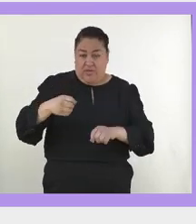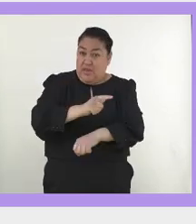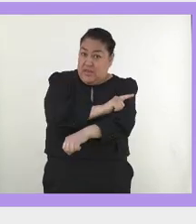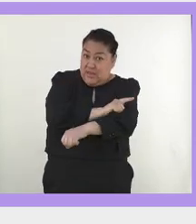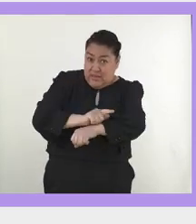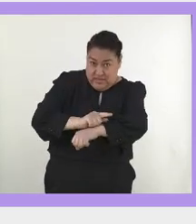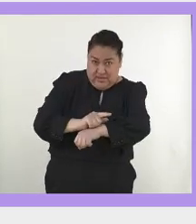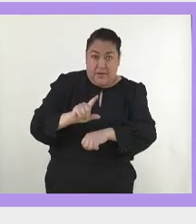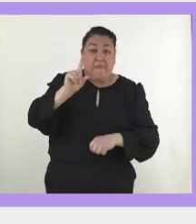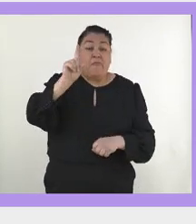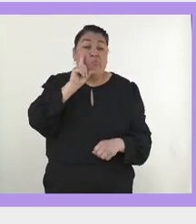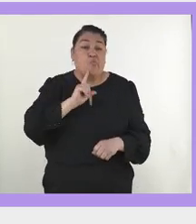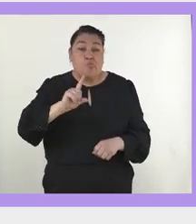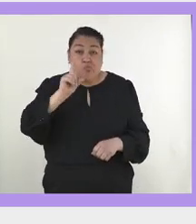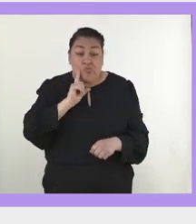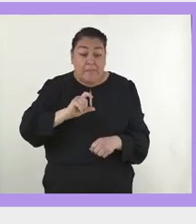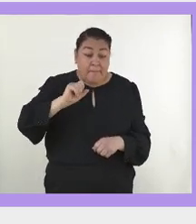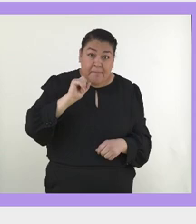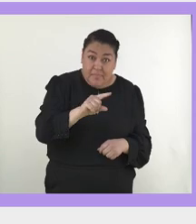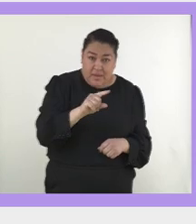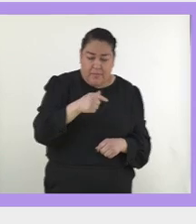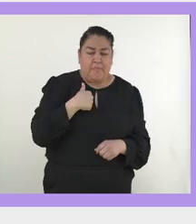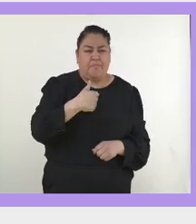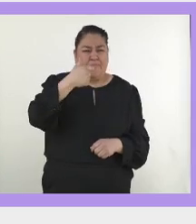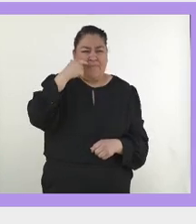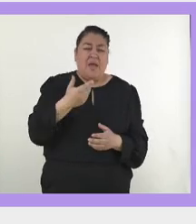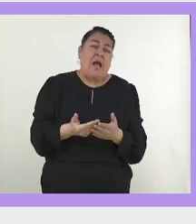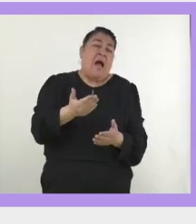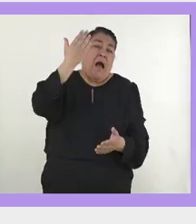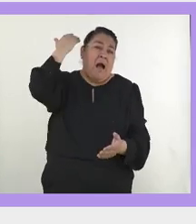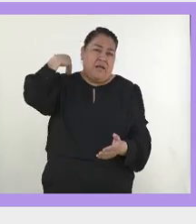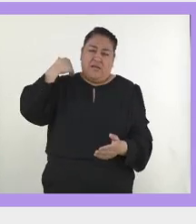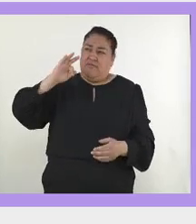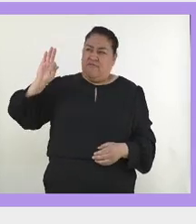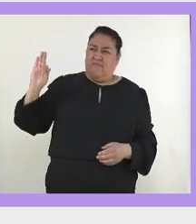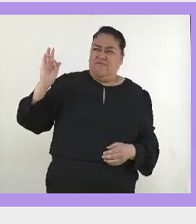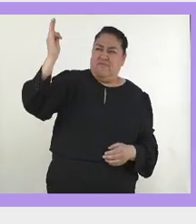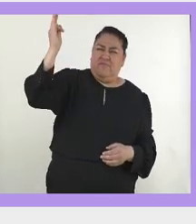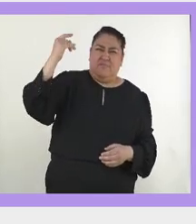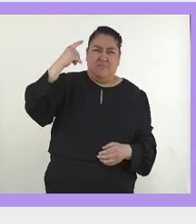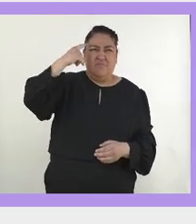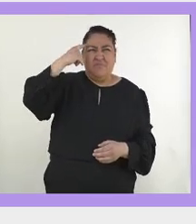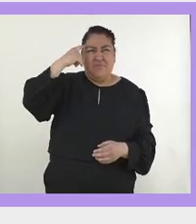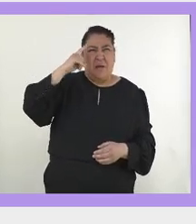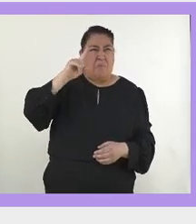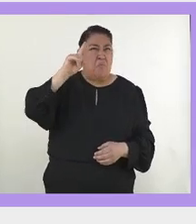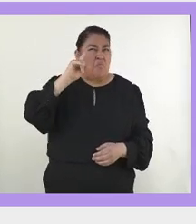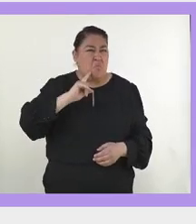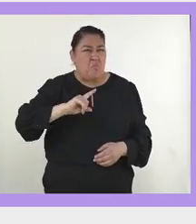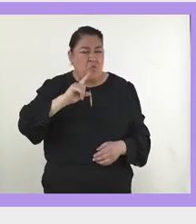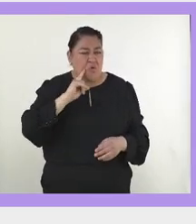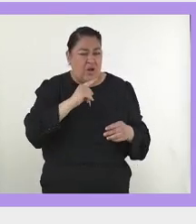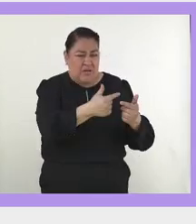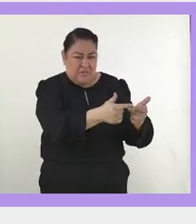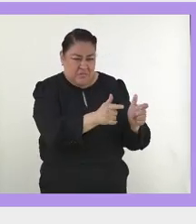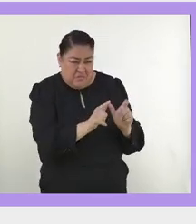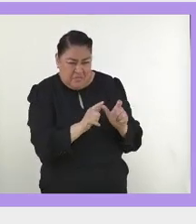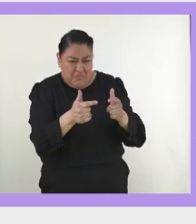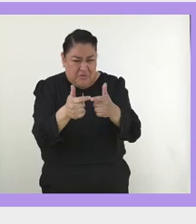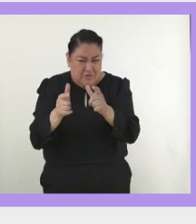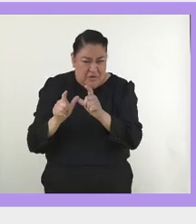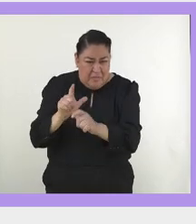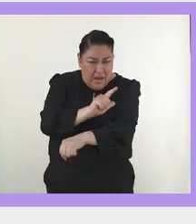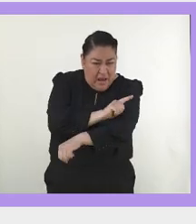y recuerdo que cuando nos planteábamos eso como federación nos preguntábamos bueno Cuántos